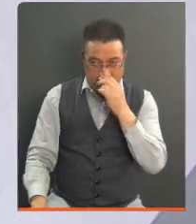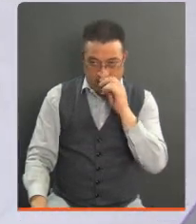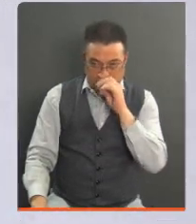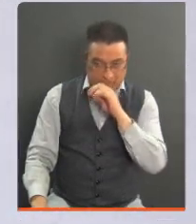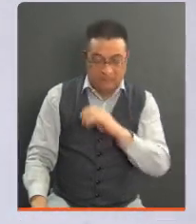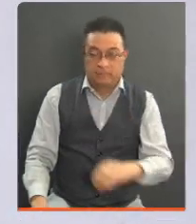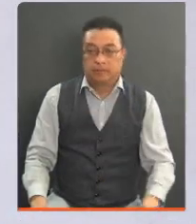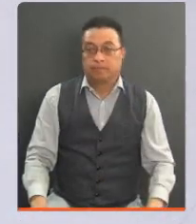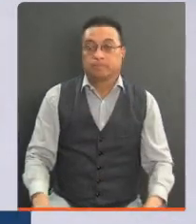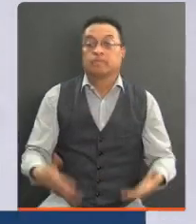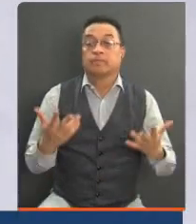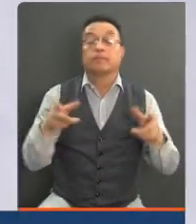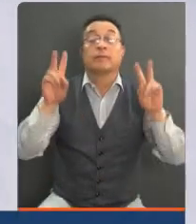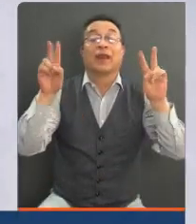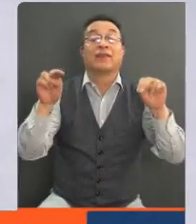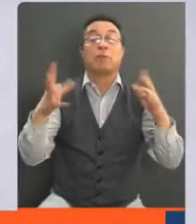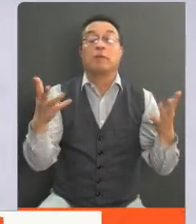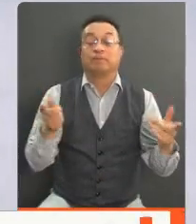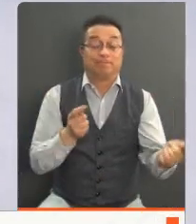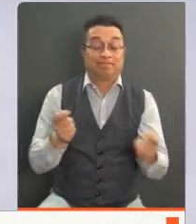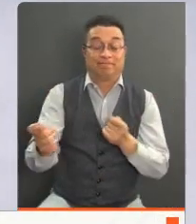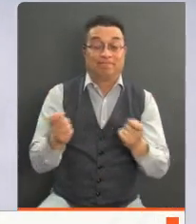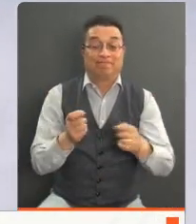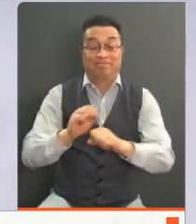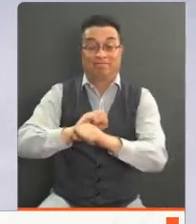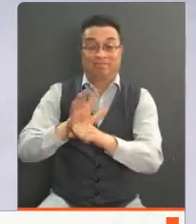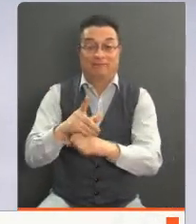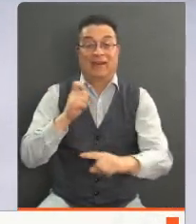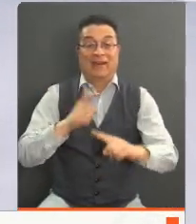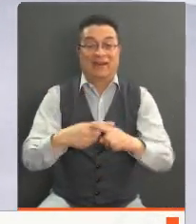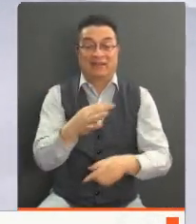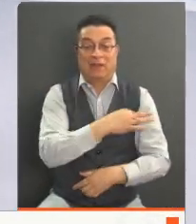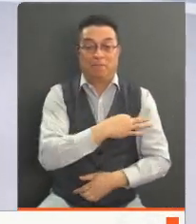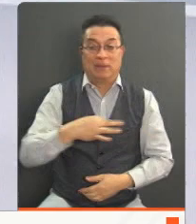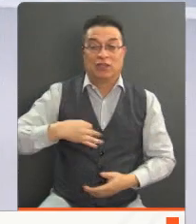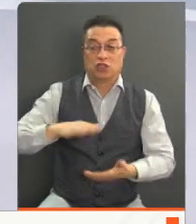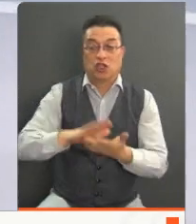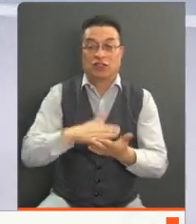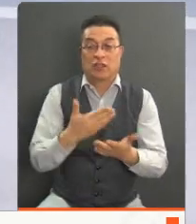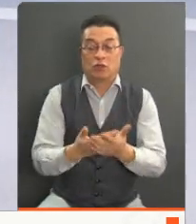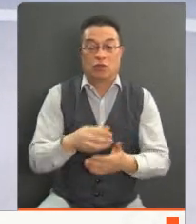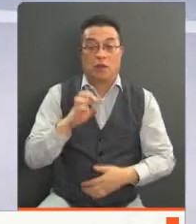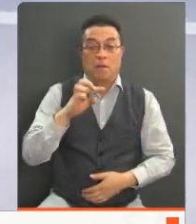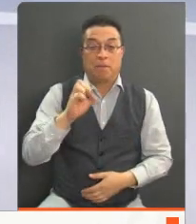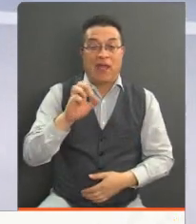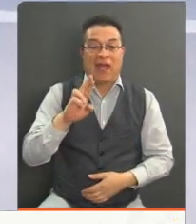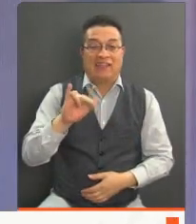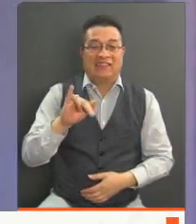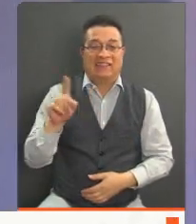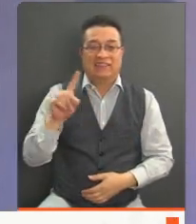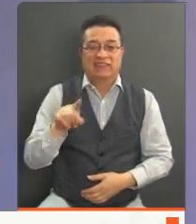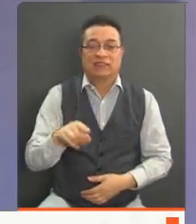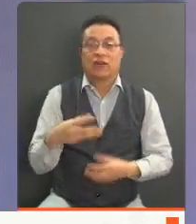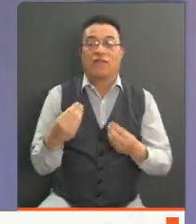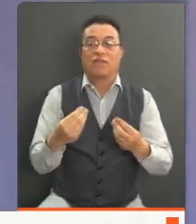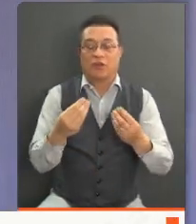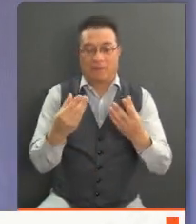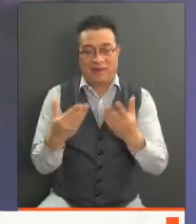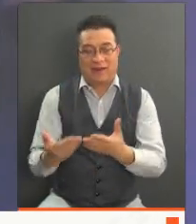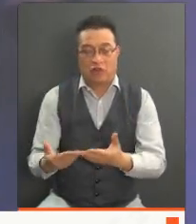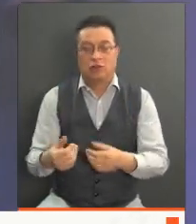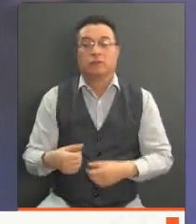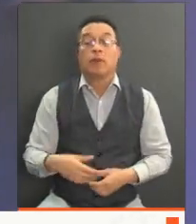hablemos ahora de el manejo de la pandemia el exministro de salud enrique parís está con nosotros esta noche bienvenido muchas gracias ramón